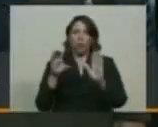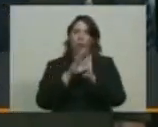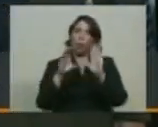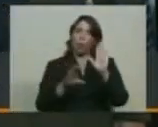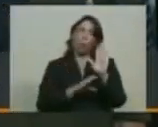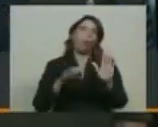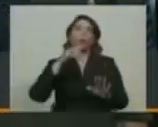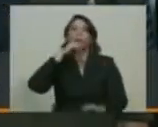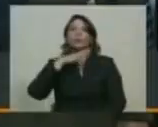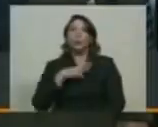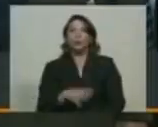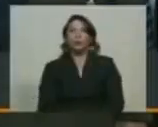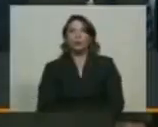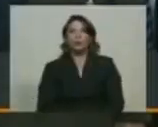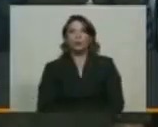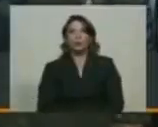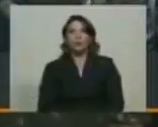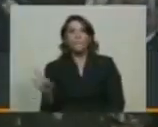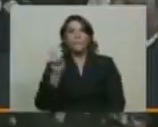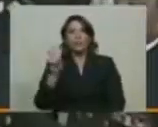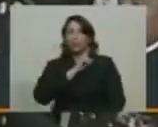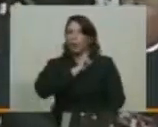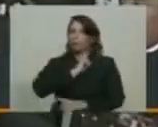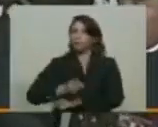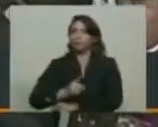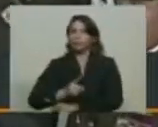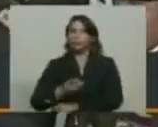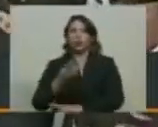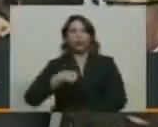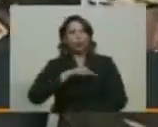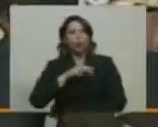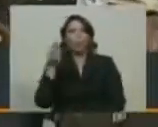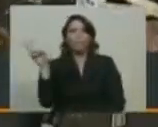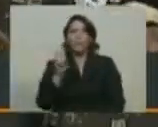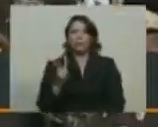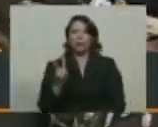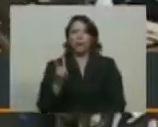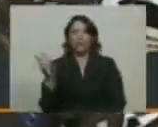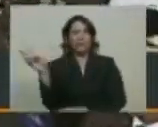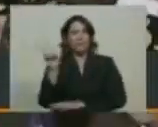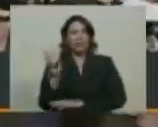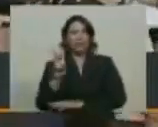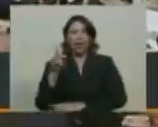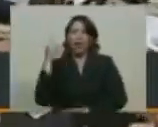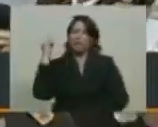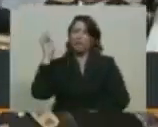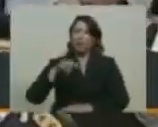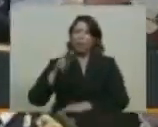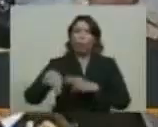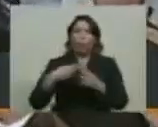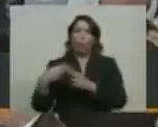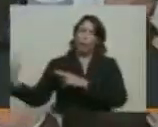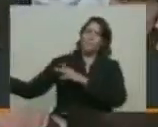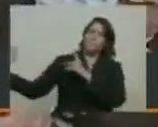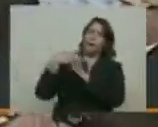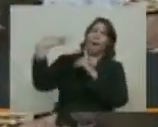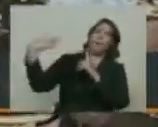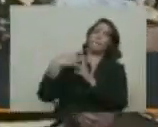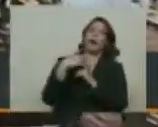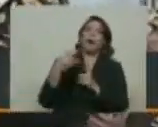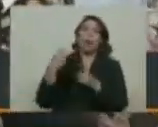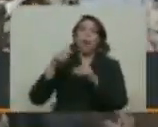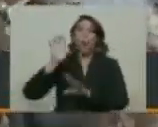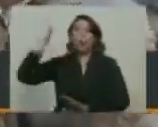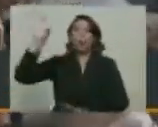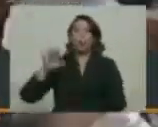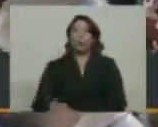En Venezuela mandamos los venezolanos, y Venezuela no va a ser mandada jamás por imperios extranjeros, por